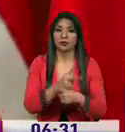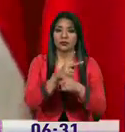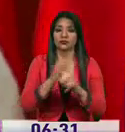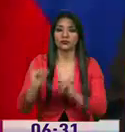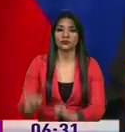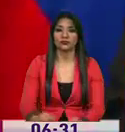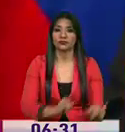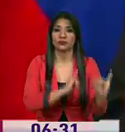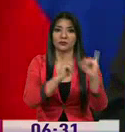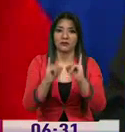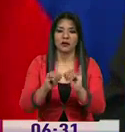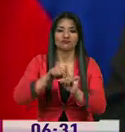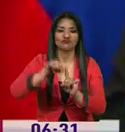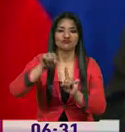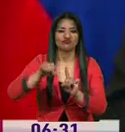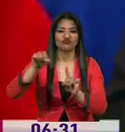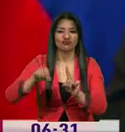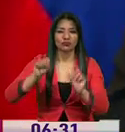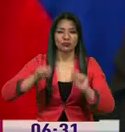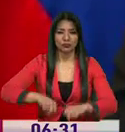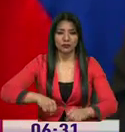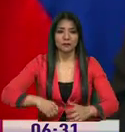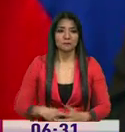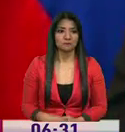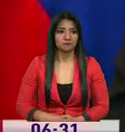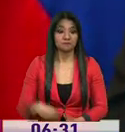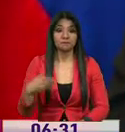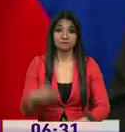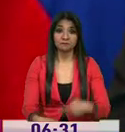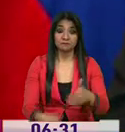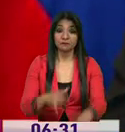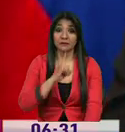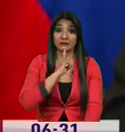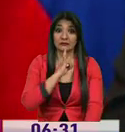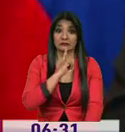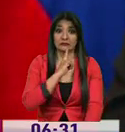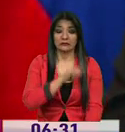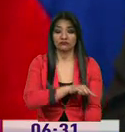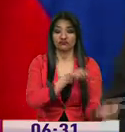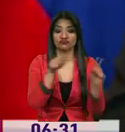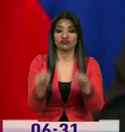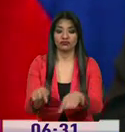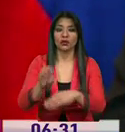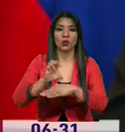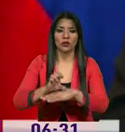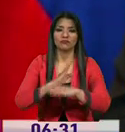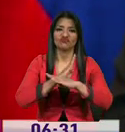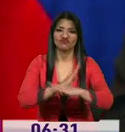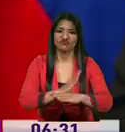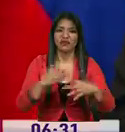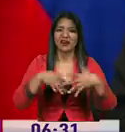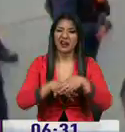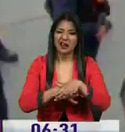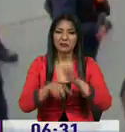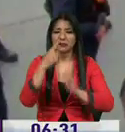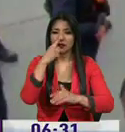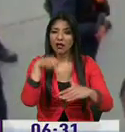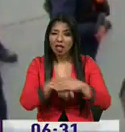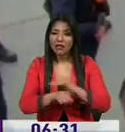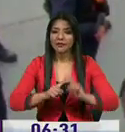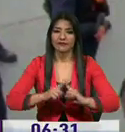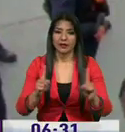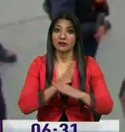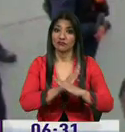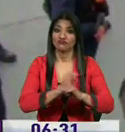informáticos. Dentro de unos días, Estados Unidos enviará expertos en ciberseguridad para defender sus redes contra los intrusos. La lucha contra